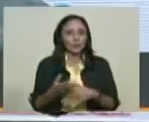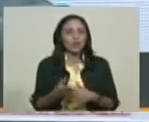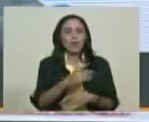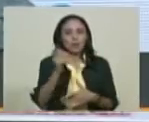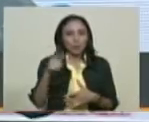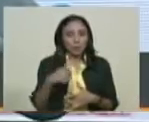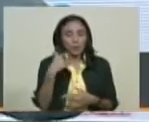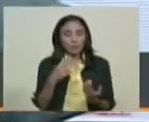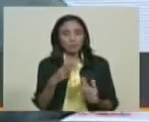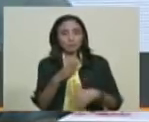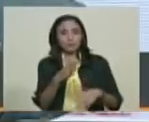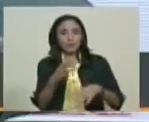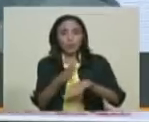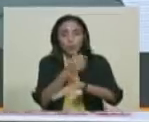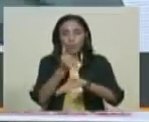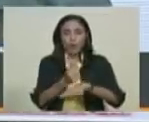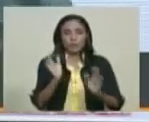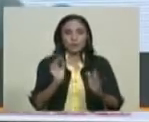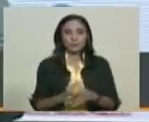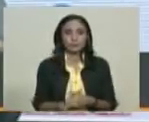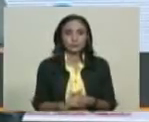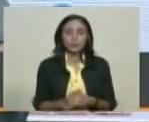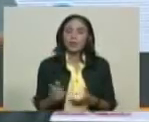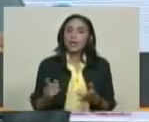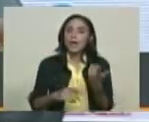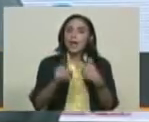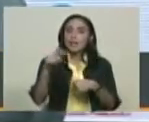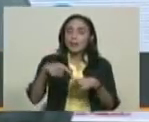Y luego esa junta pedía el apoyo de la OEA